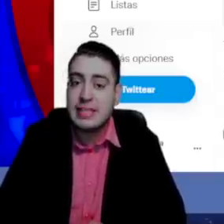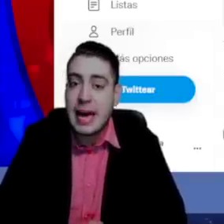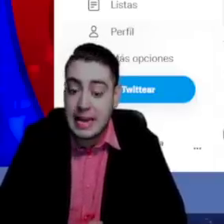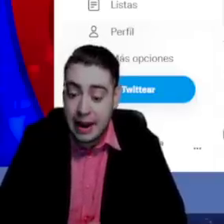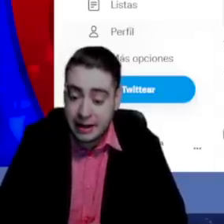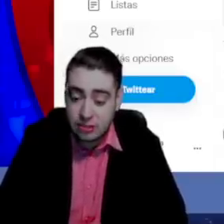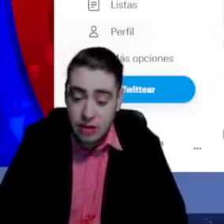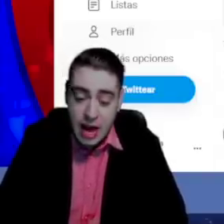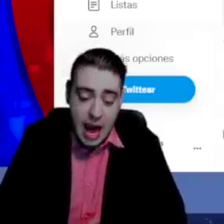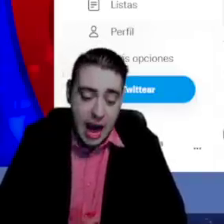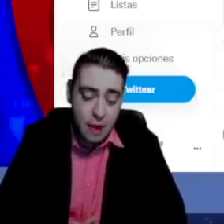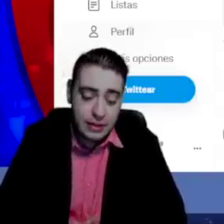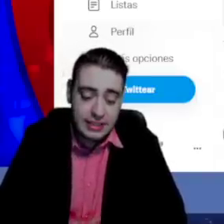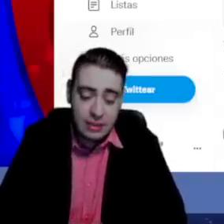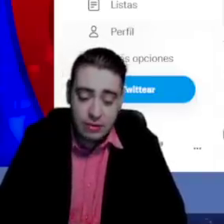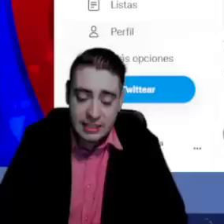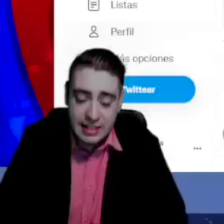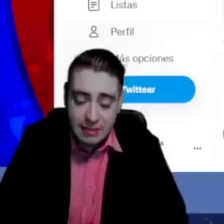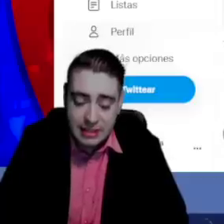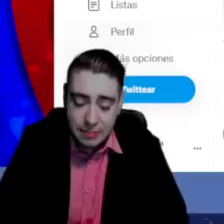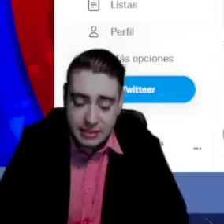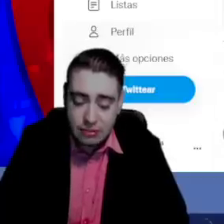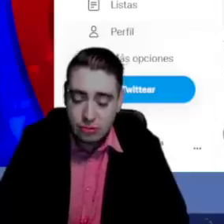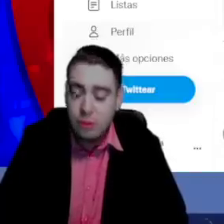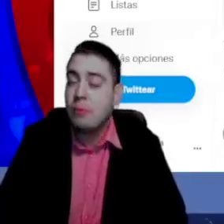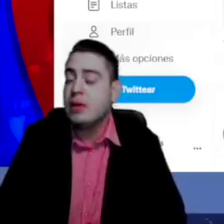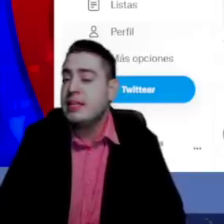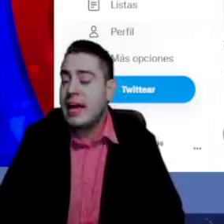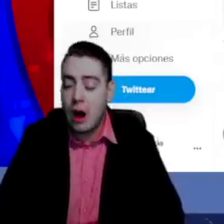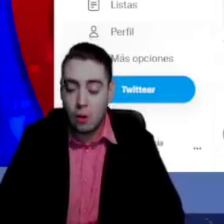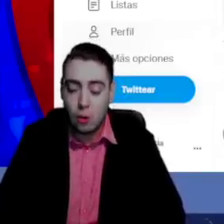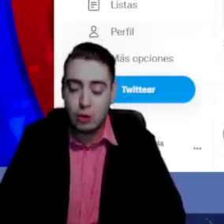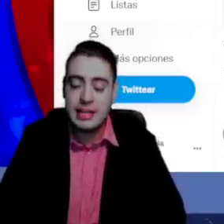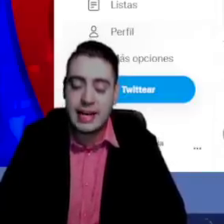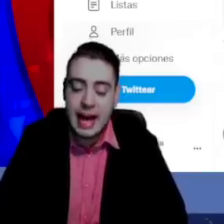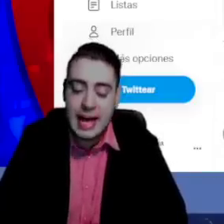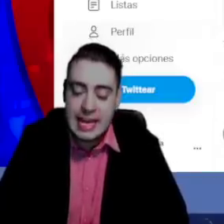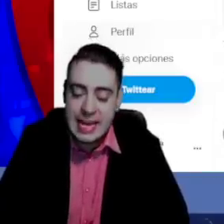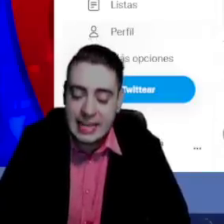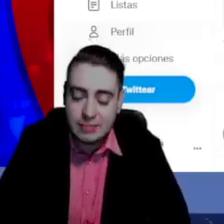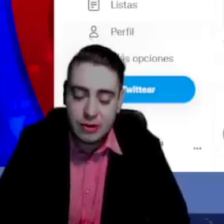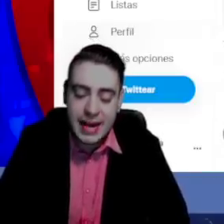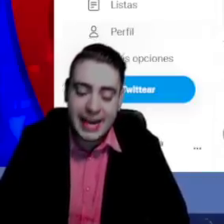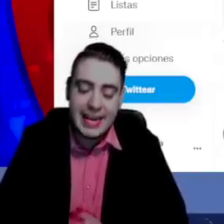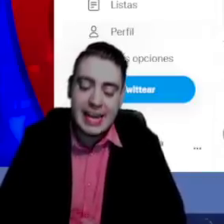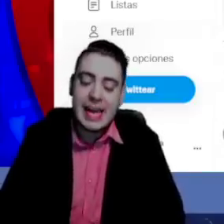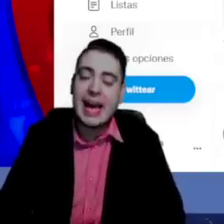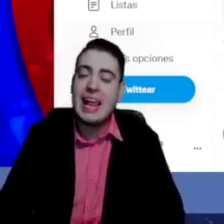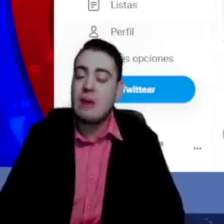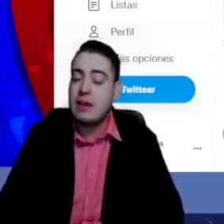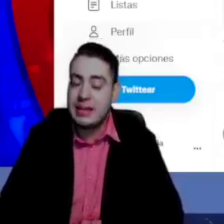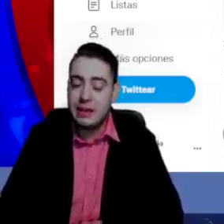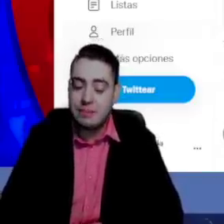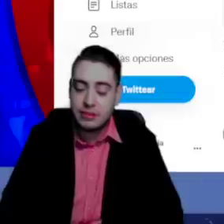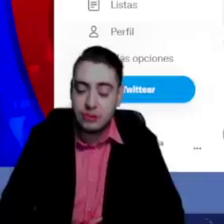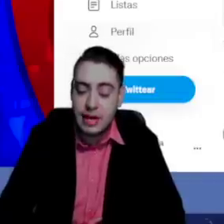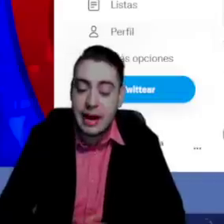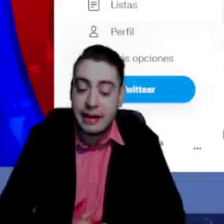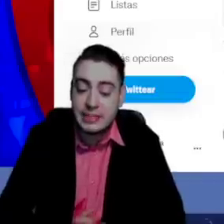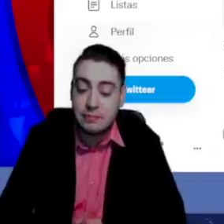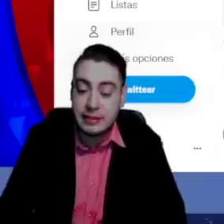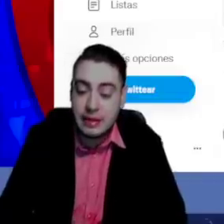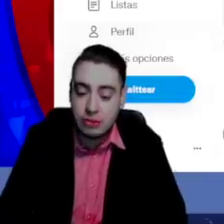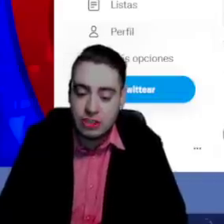la propuesta y la razón. Aún así, lo indeseable es la persecución política o jurídica y el espionaje ilegal a cualquier